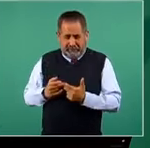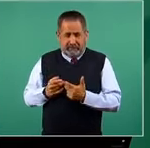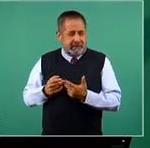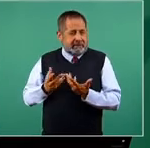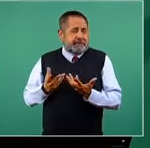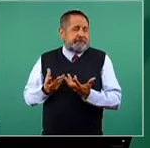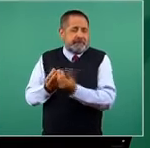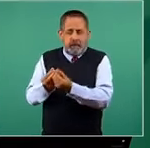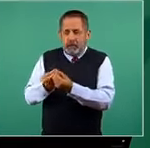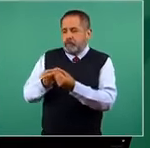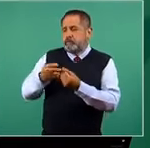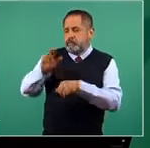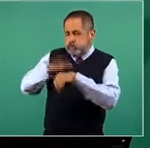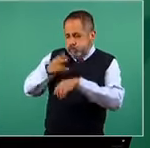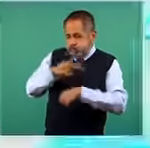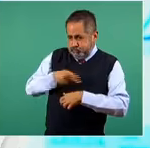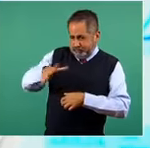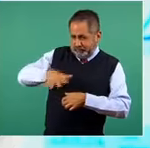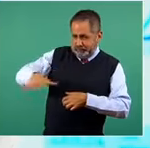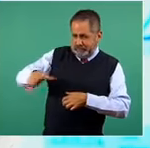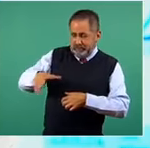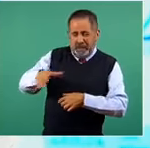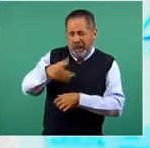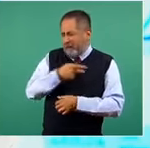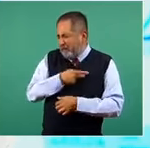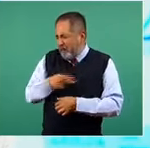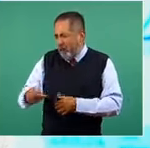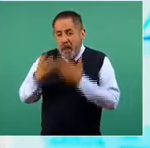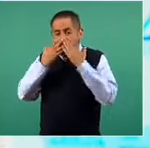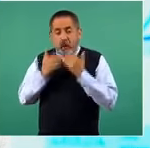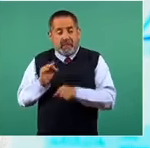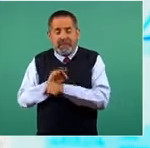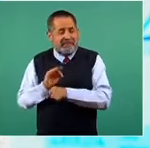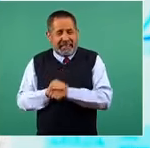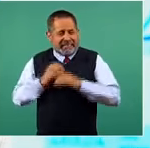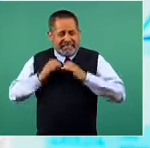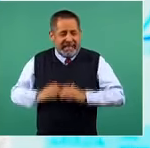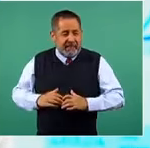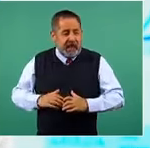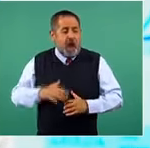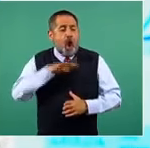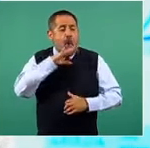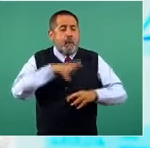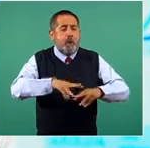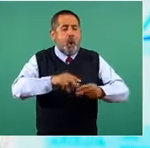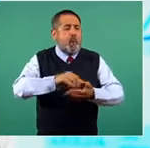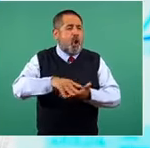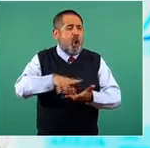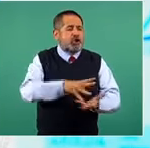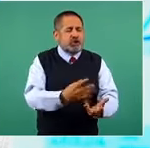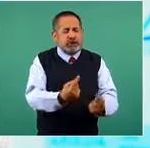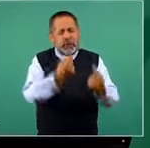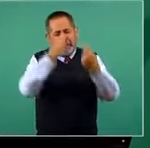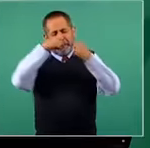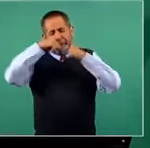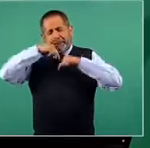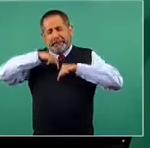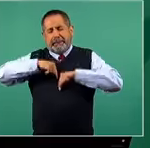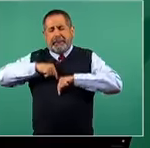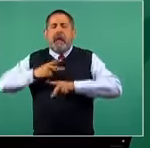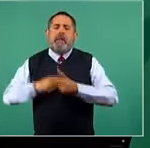rural, puede ser que eso favorezca la inhalación de polvos que contienen estos hongos. Entonces, es